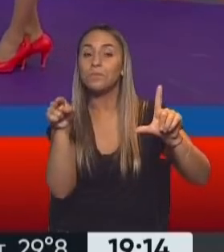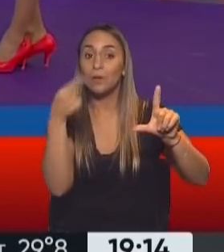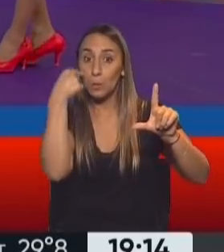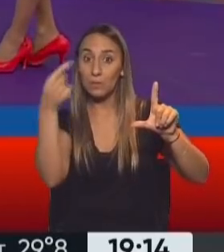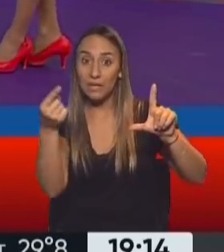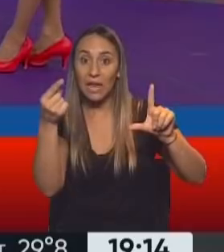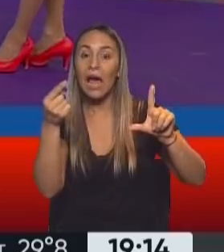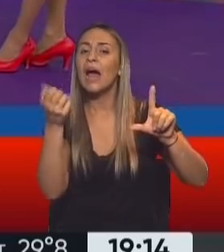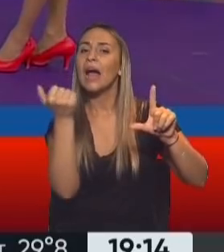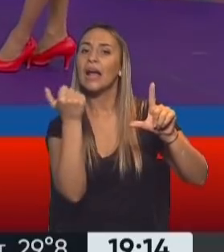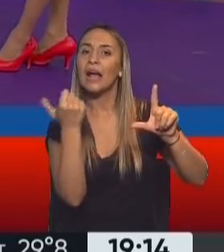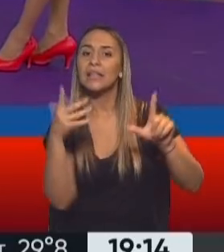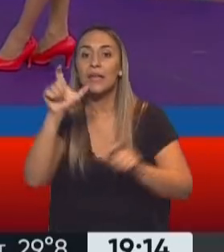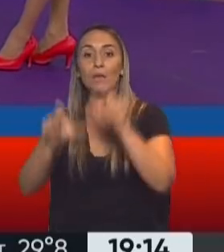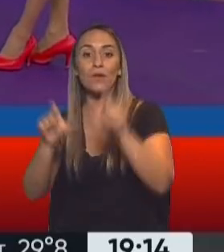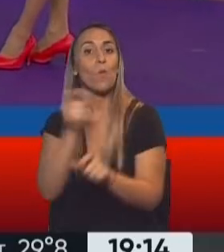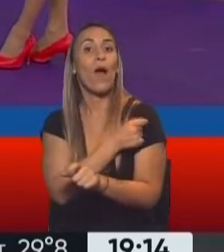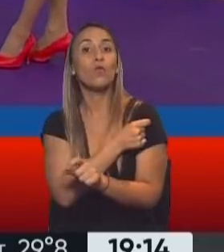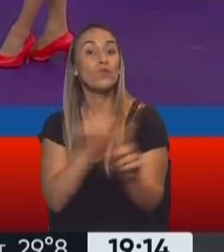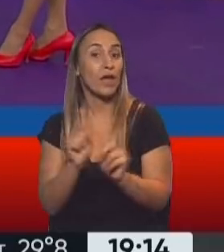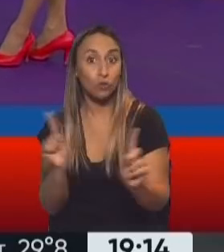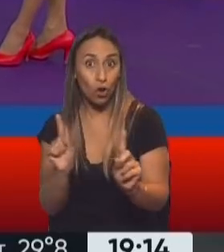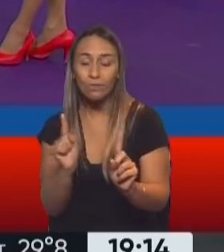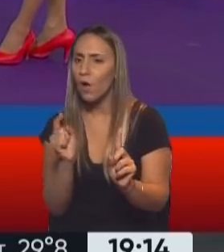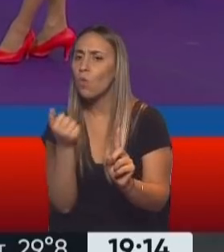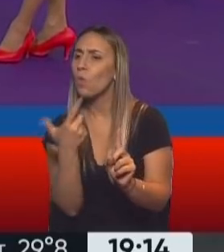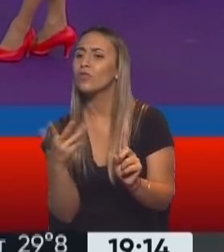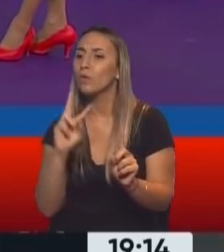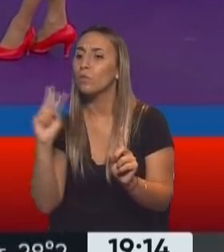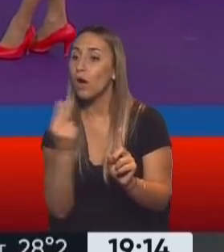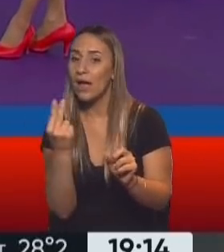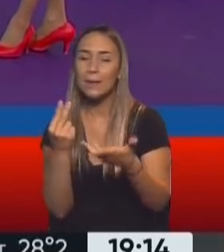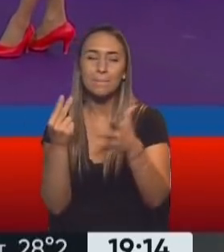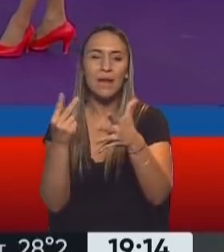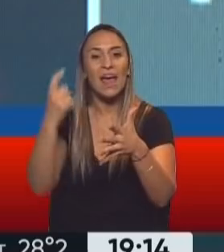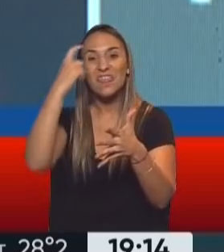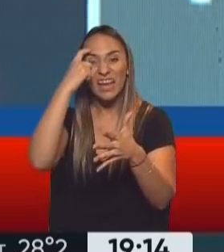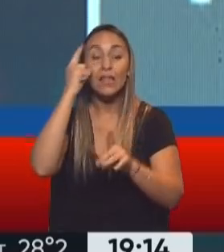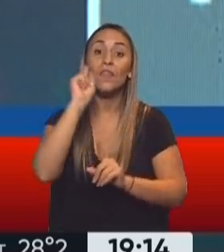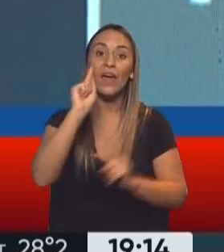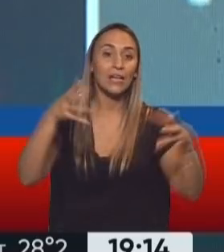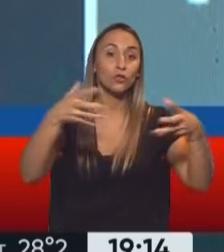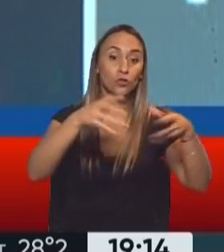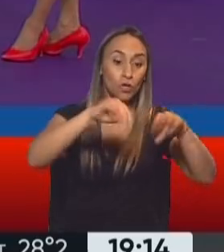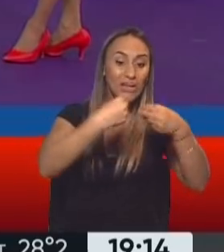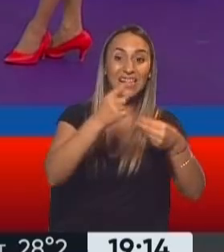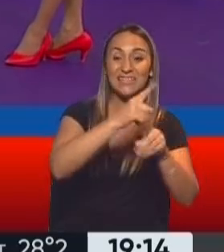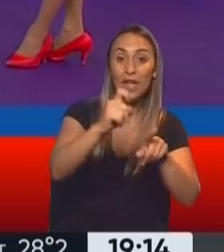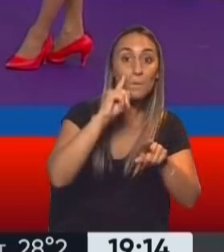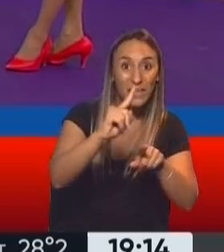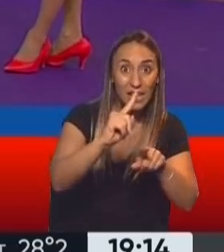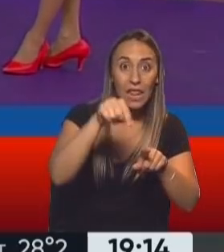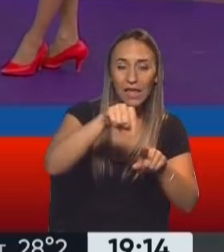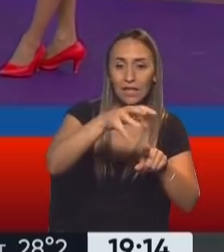los no vacunados, ¿sí? Están cerca de 10 pacientes cada 100.000 y